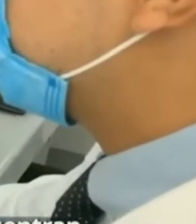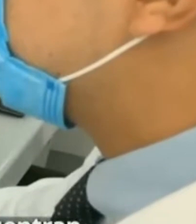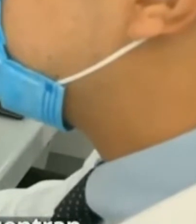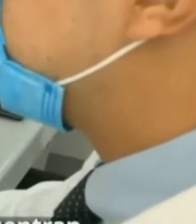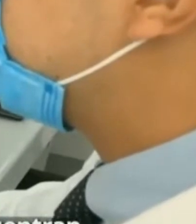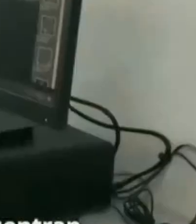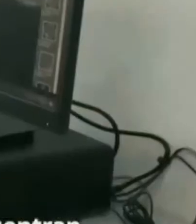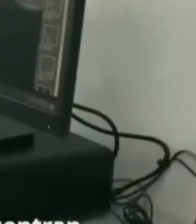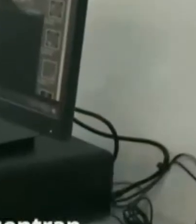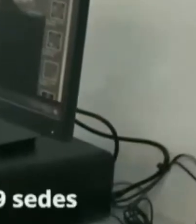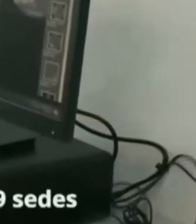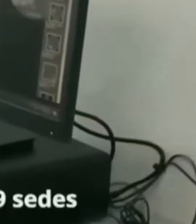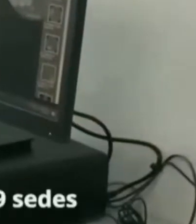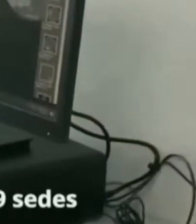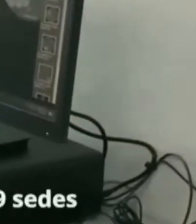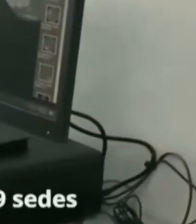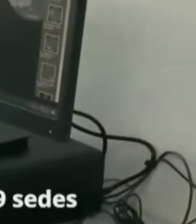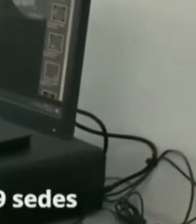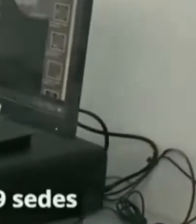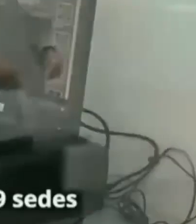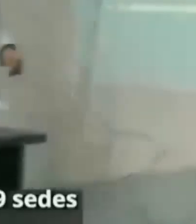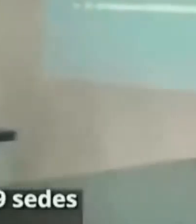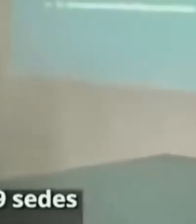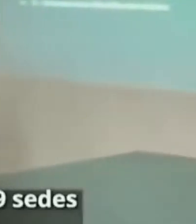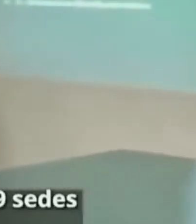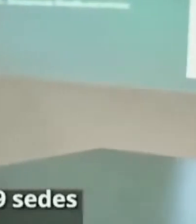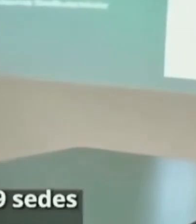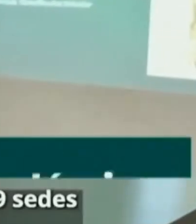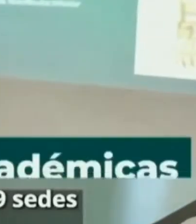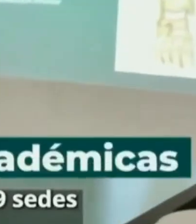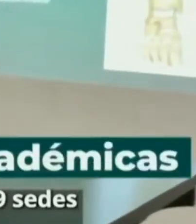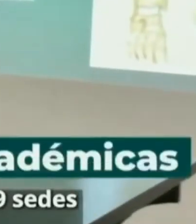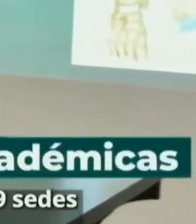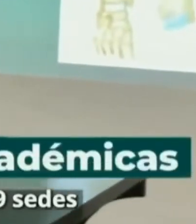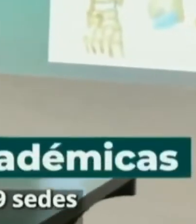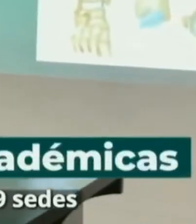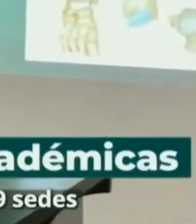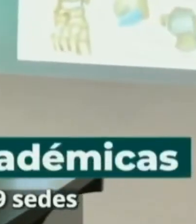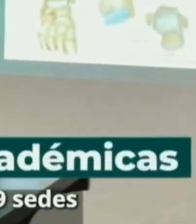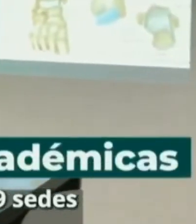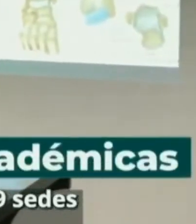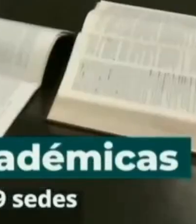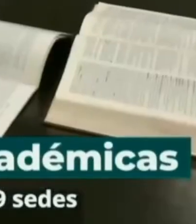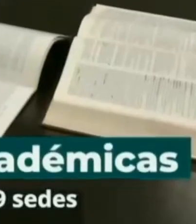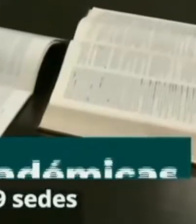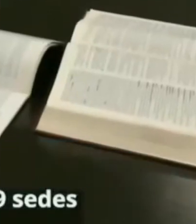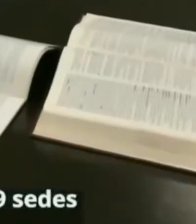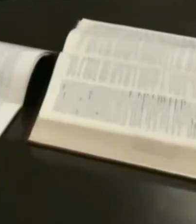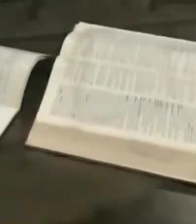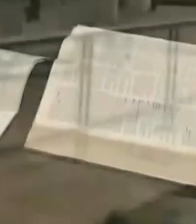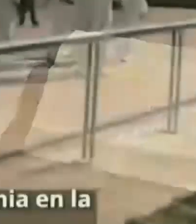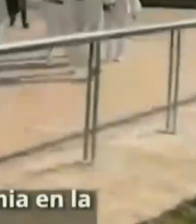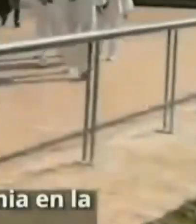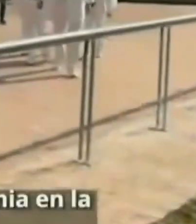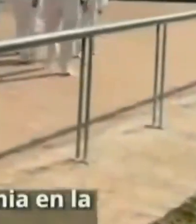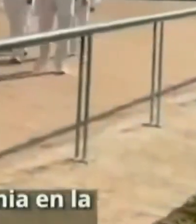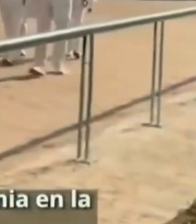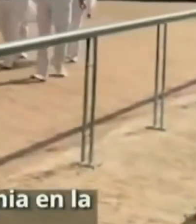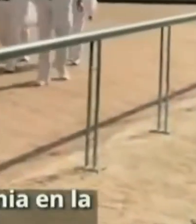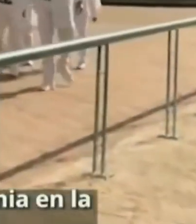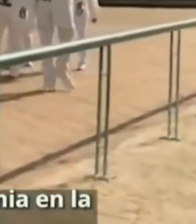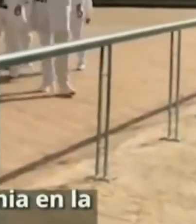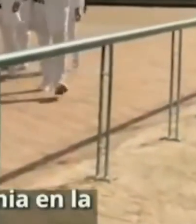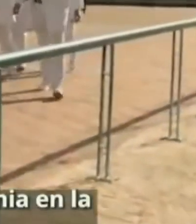26.964 médicas y médicos se encuentran realizando su especialidad en alguna de las 389 sedes académicas en el país.